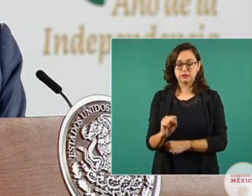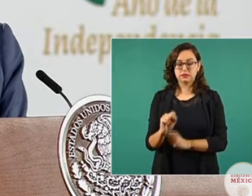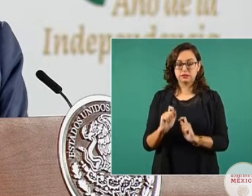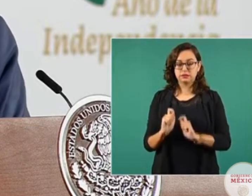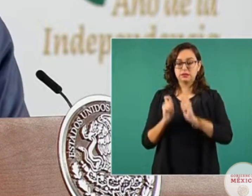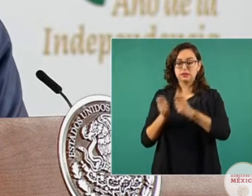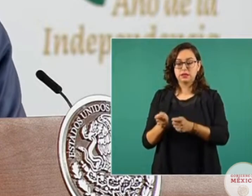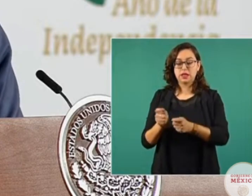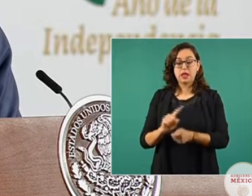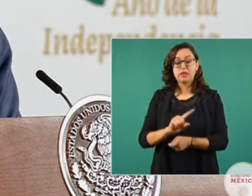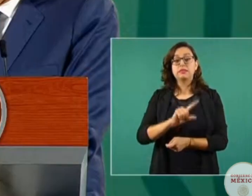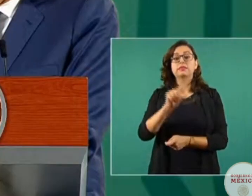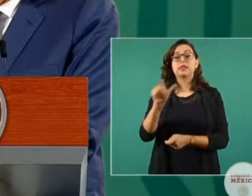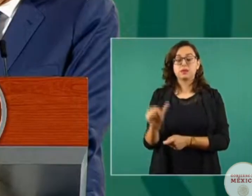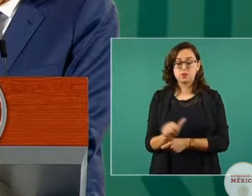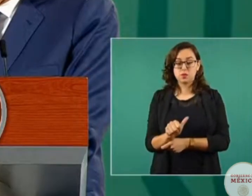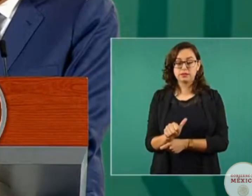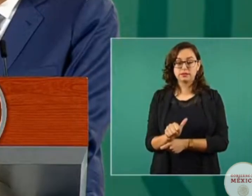fue también el que expulsó